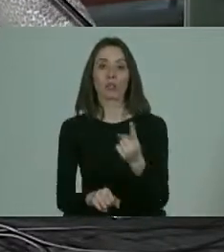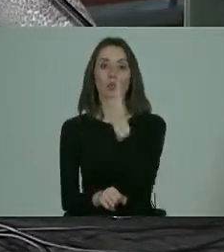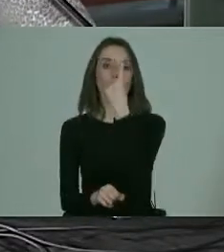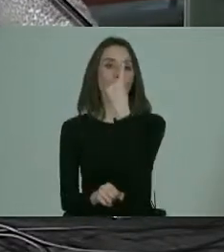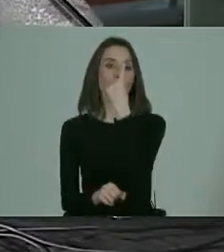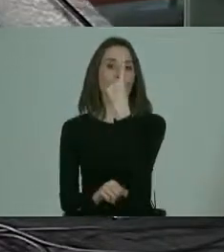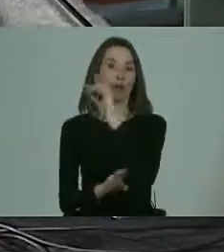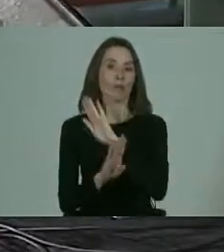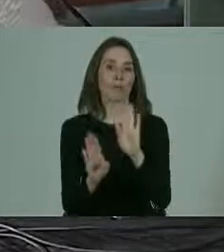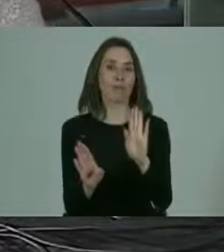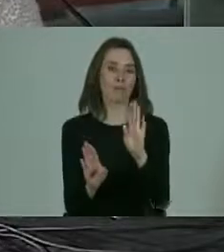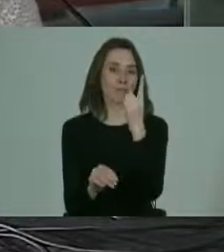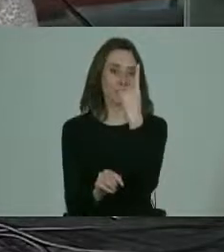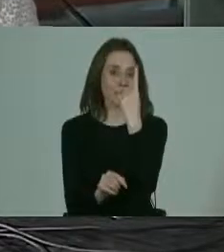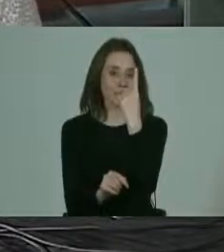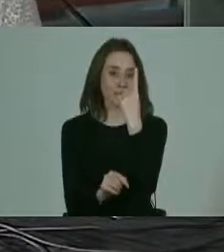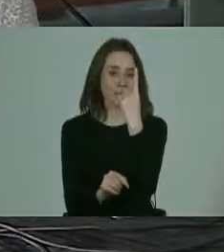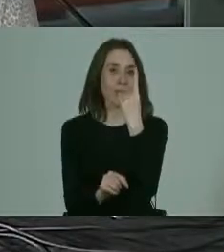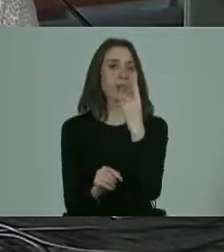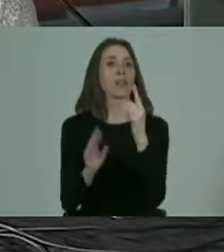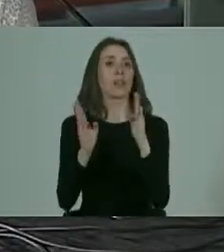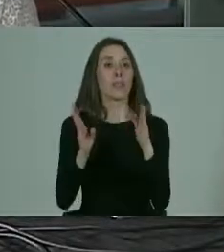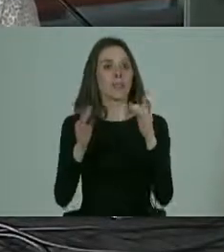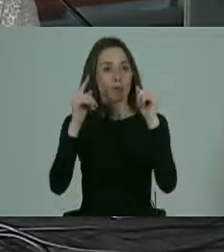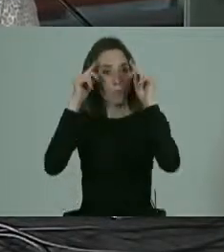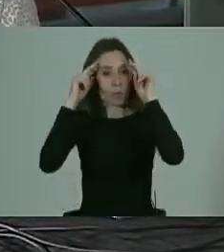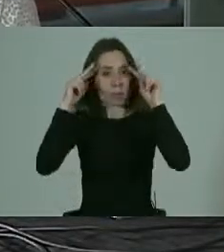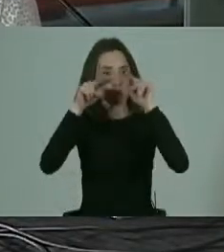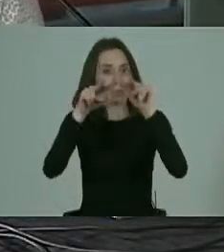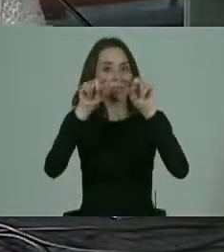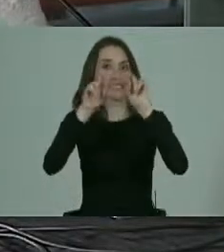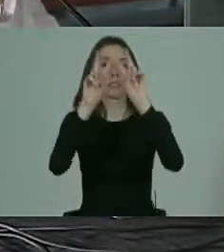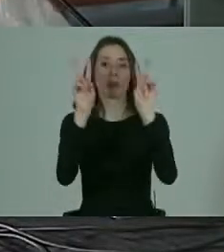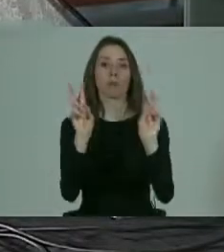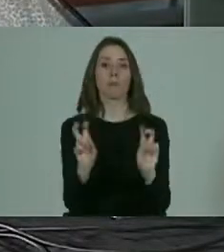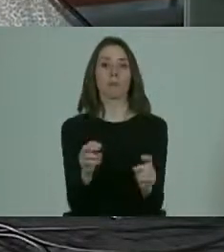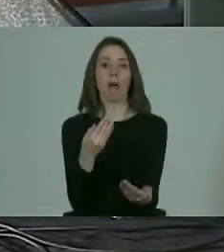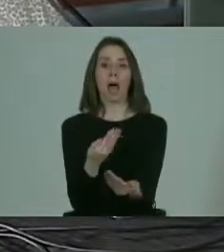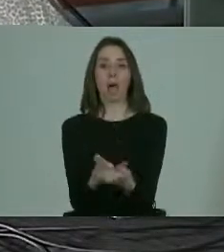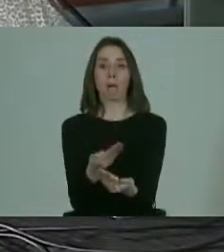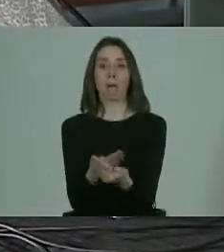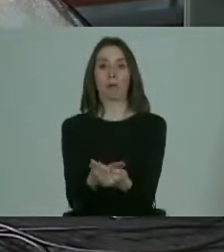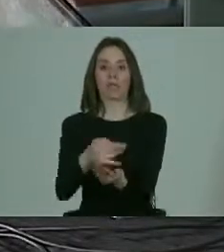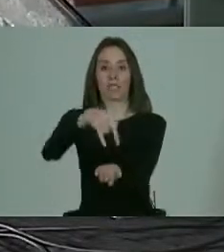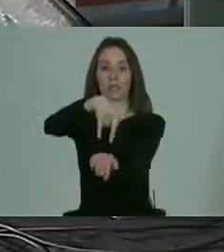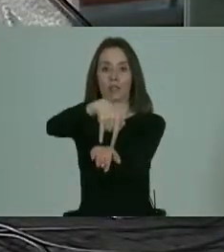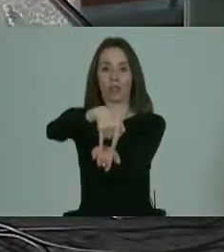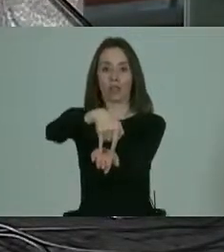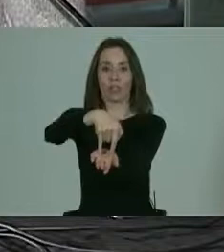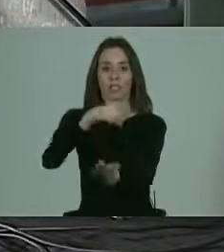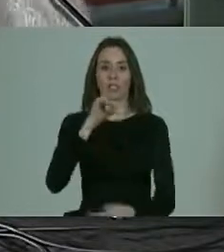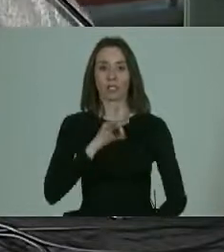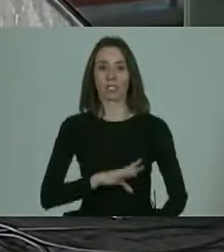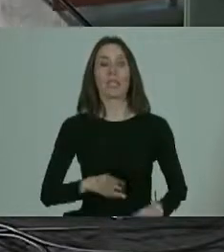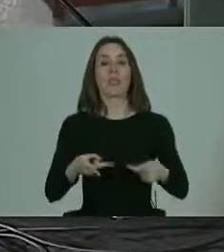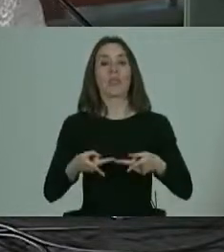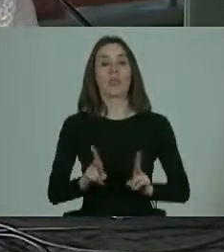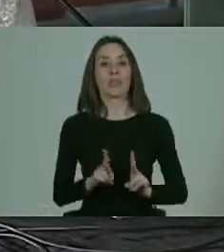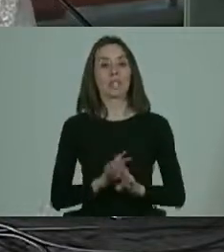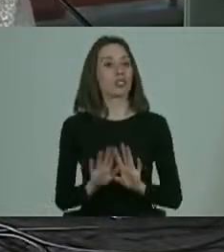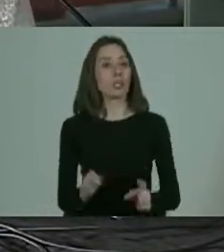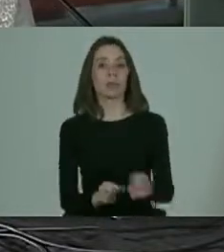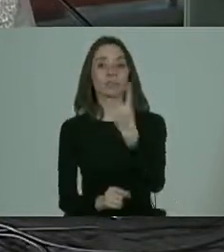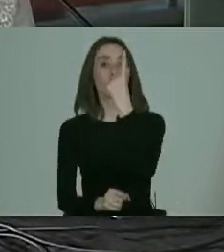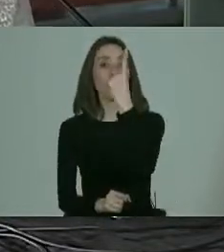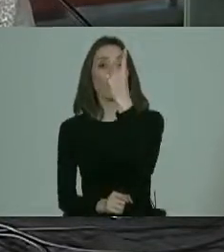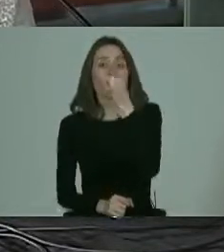y yo creo que tenemos que entrar en ese tema aquí aprovechando que estamos en el congreso chile los derechos son uno